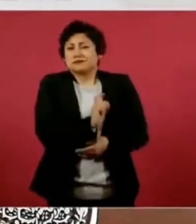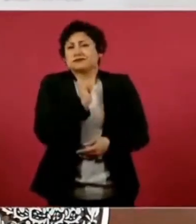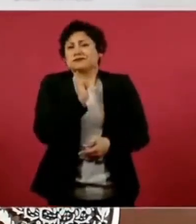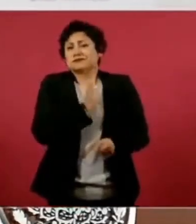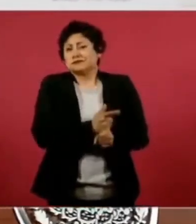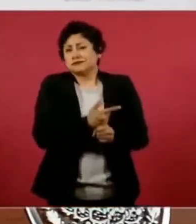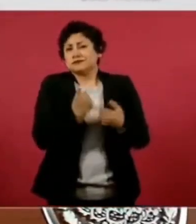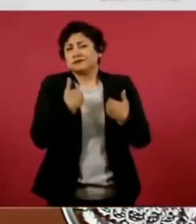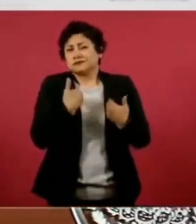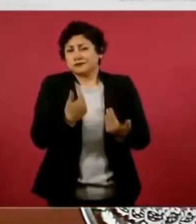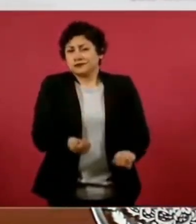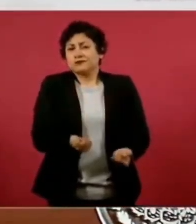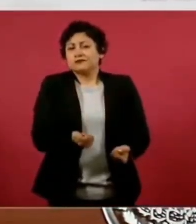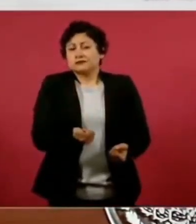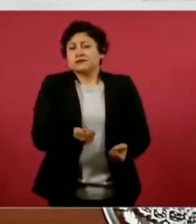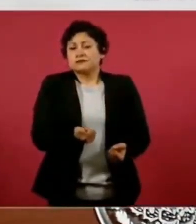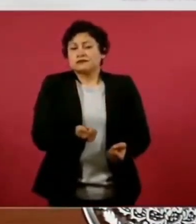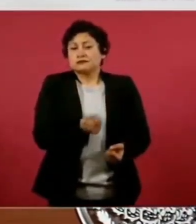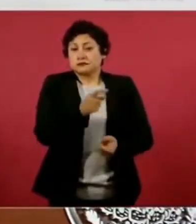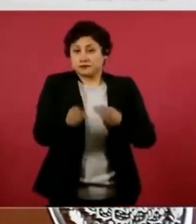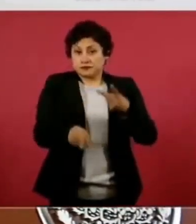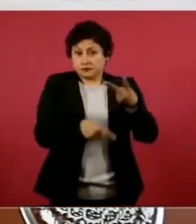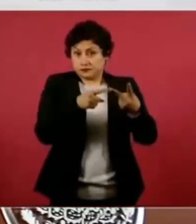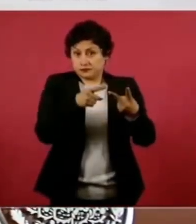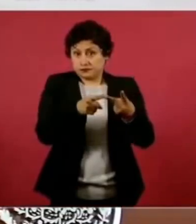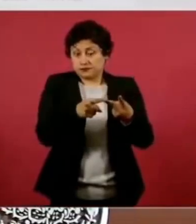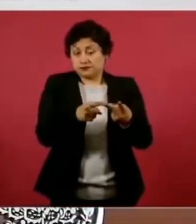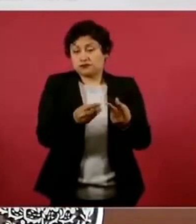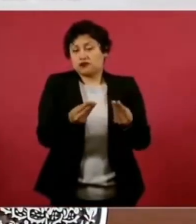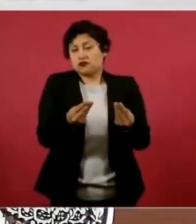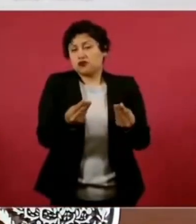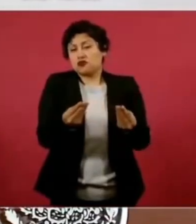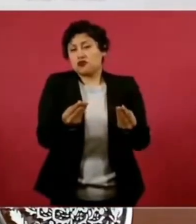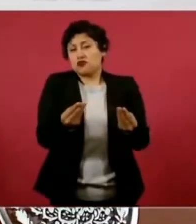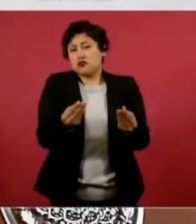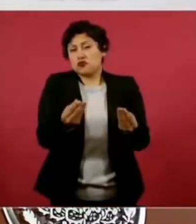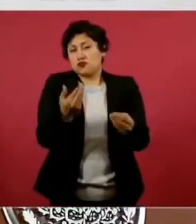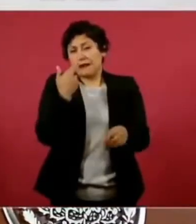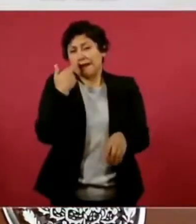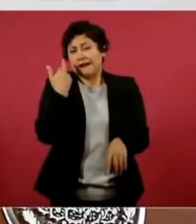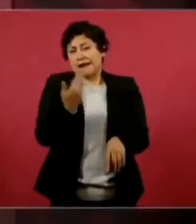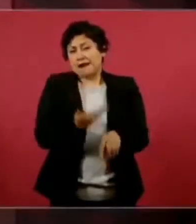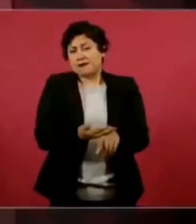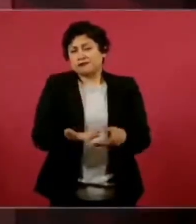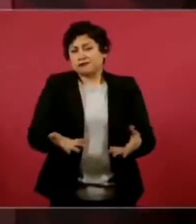segundo, son muy ladrones, muy corruptos los conservadores.